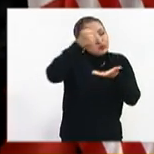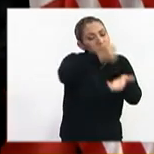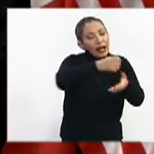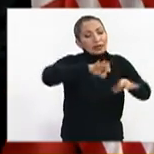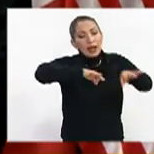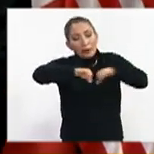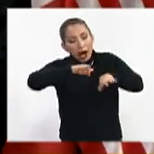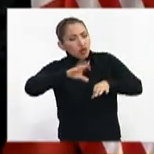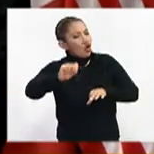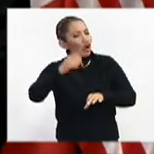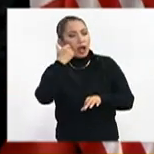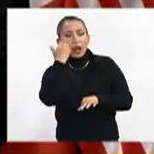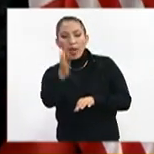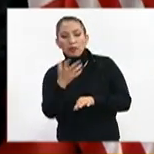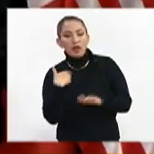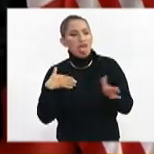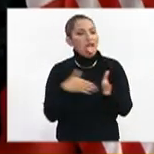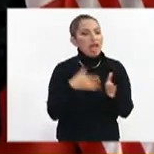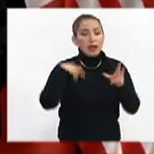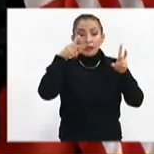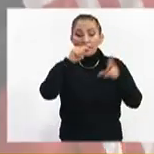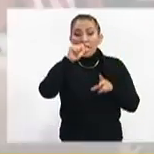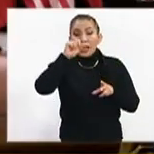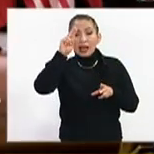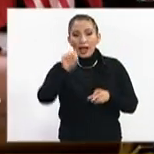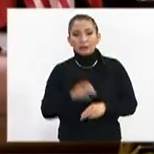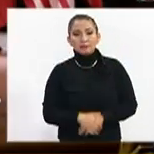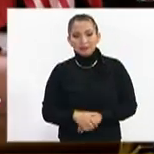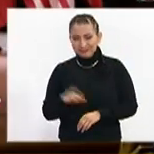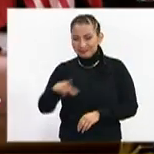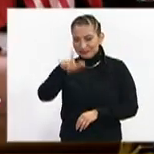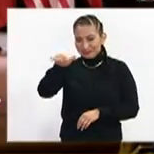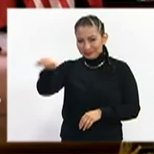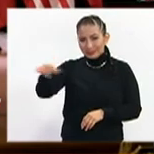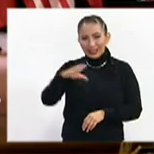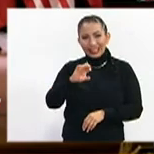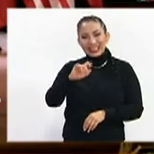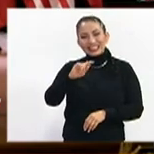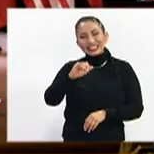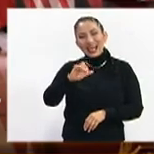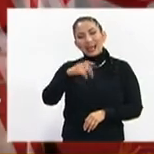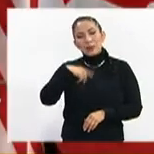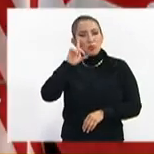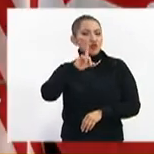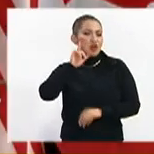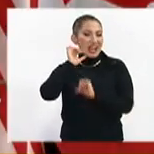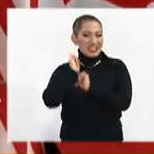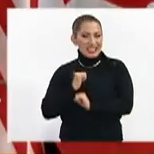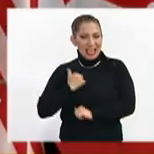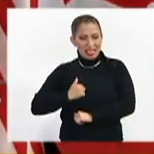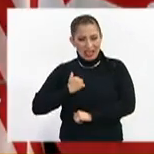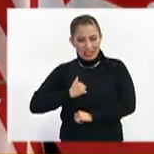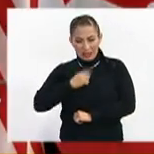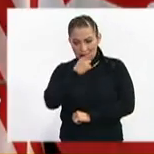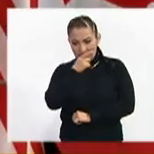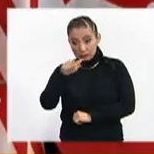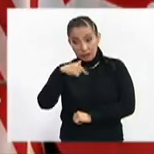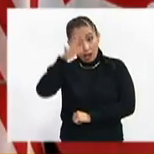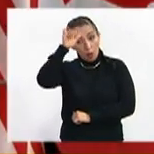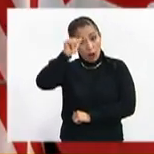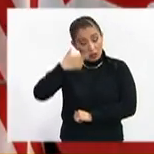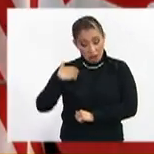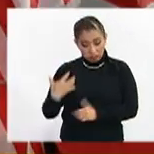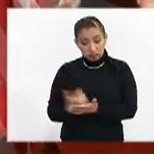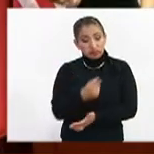de empleos. No queremos ninguna traba en el TLCAN. En su oportunidad, Chrystia Freeland, ministra canadiense, reiteró que este acuerdo ha